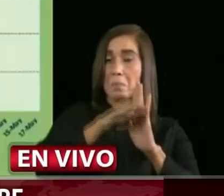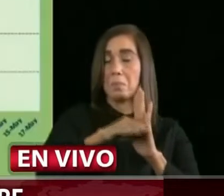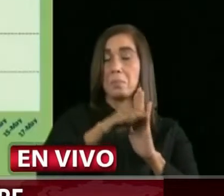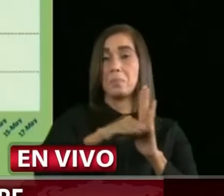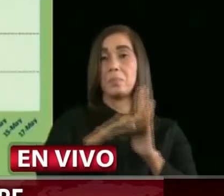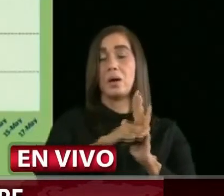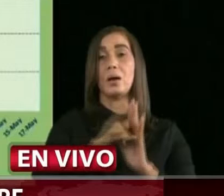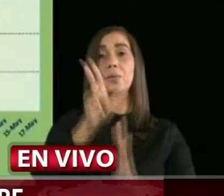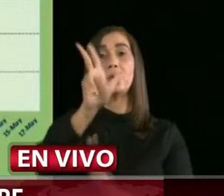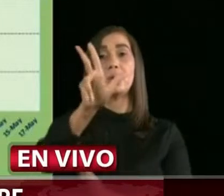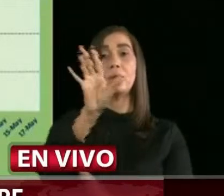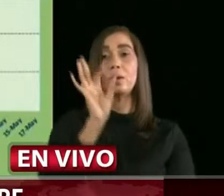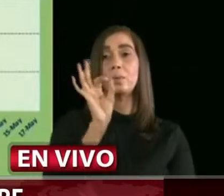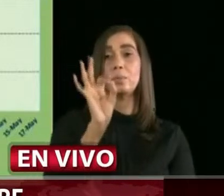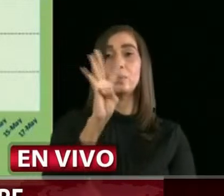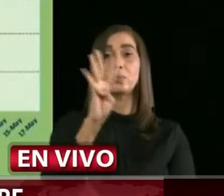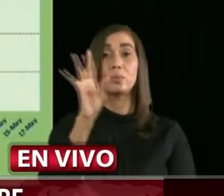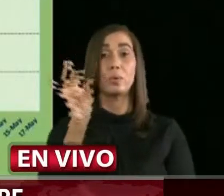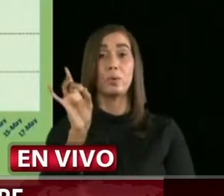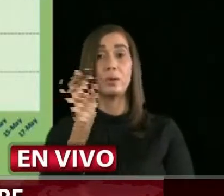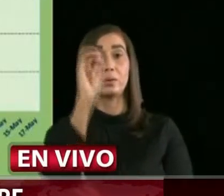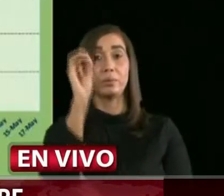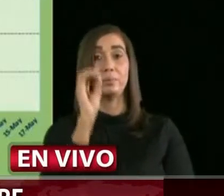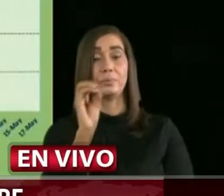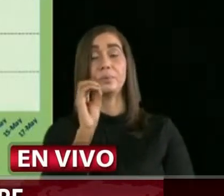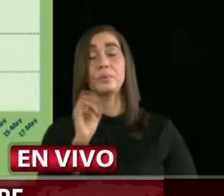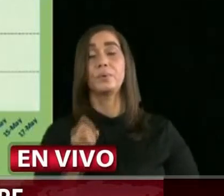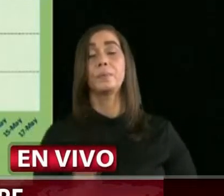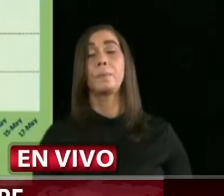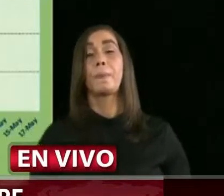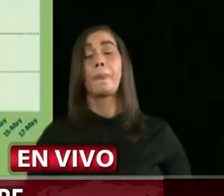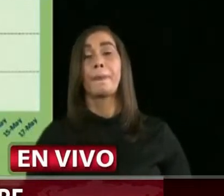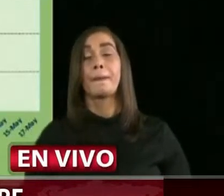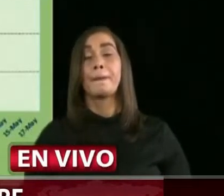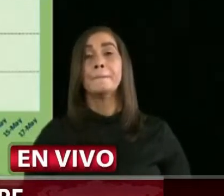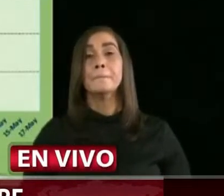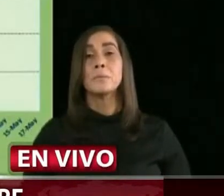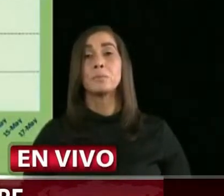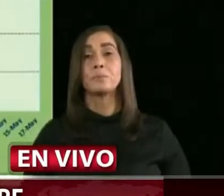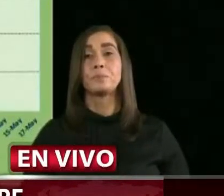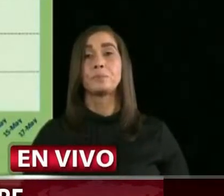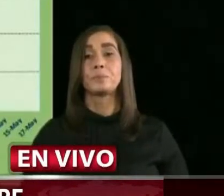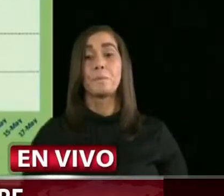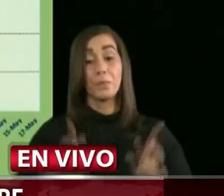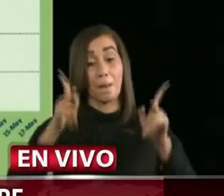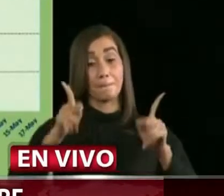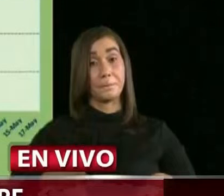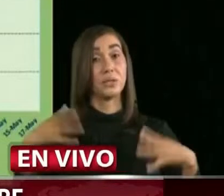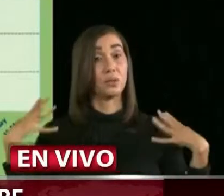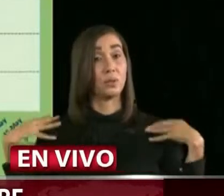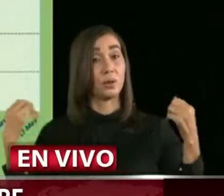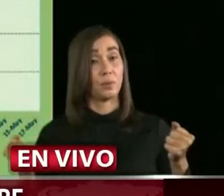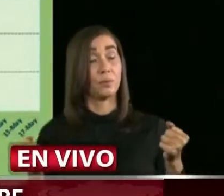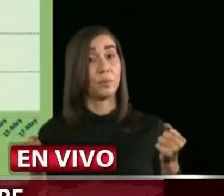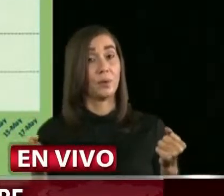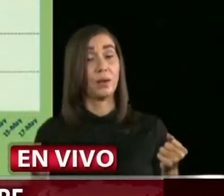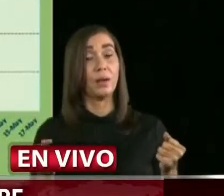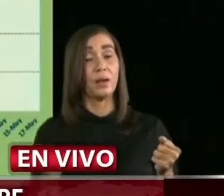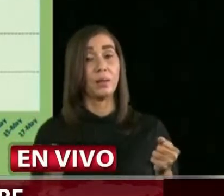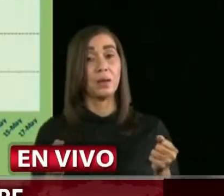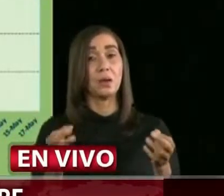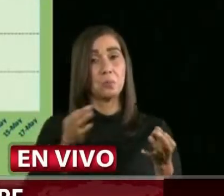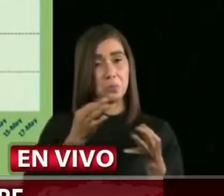situándose en 3.48%. El número de recuperados, según